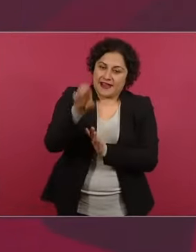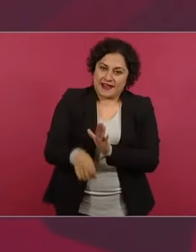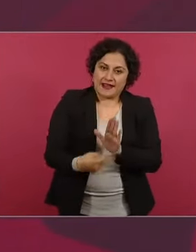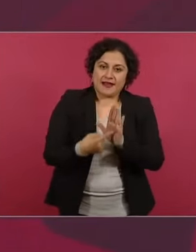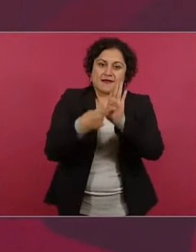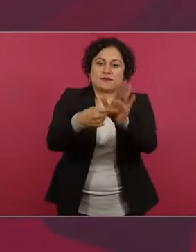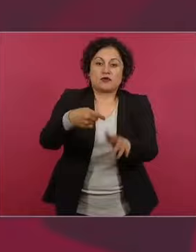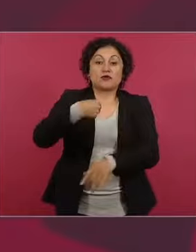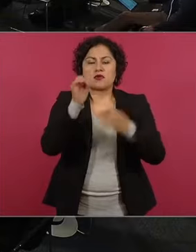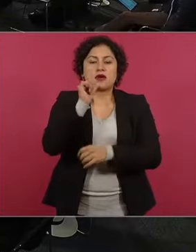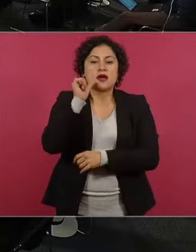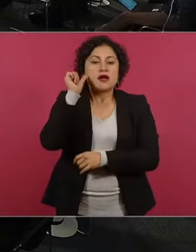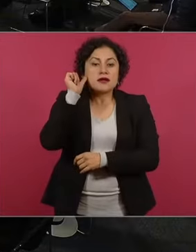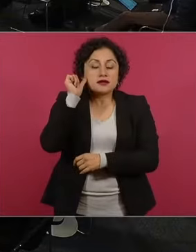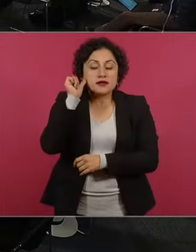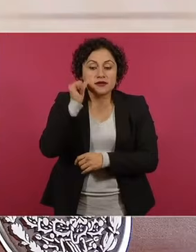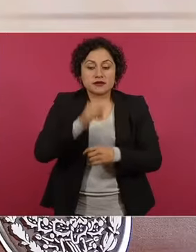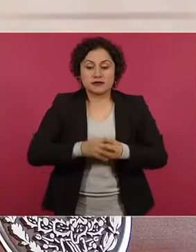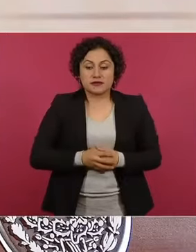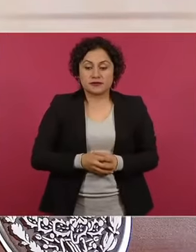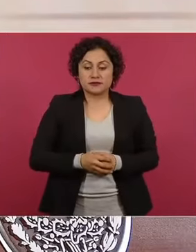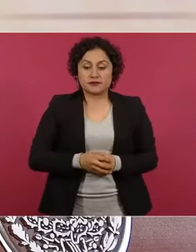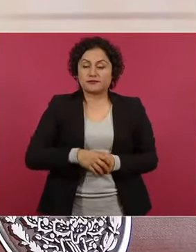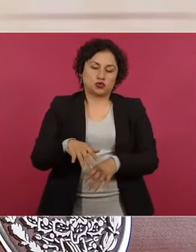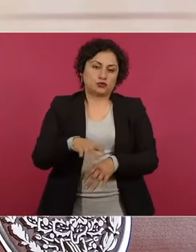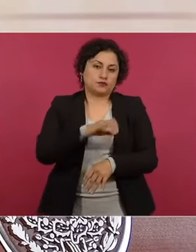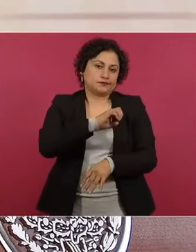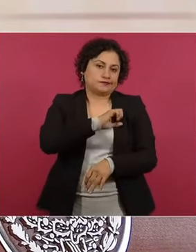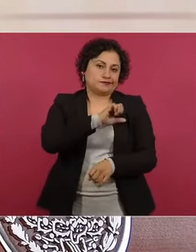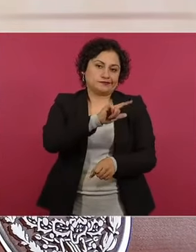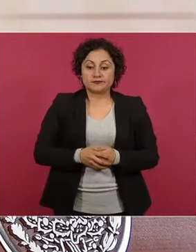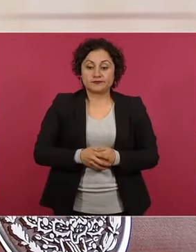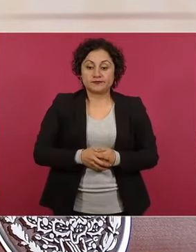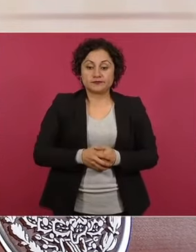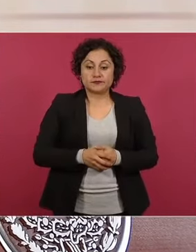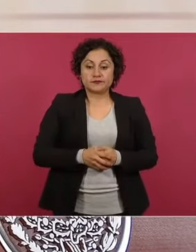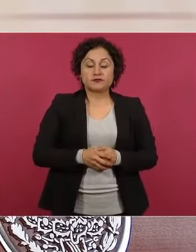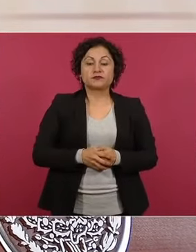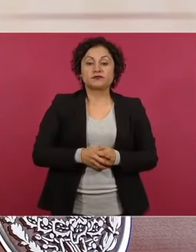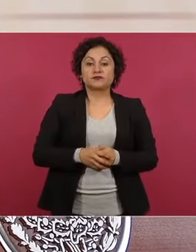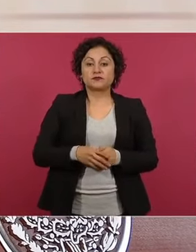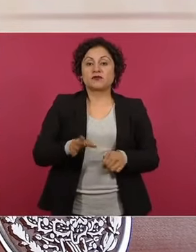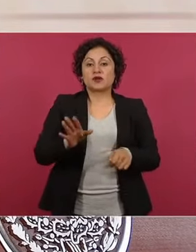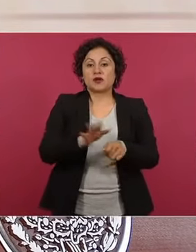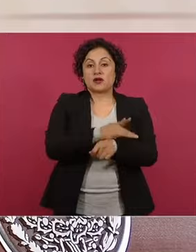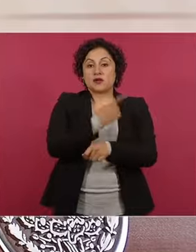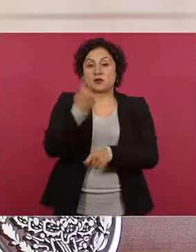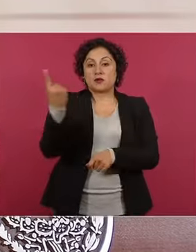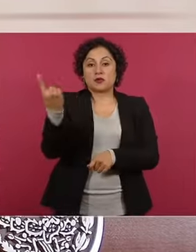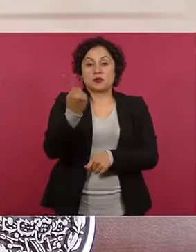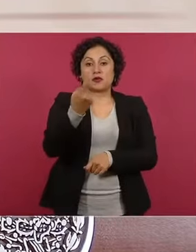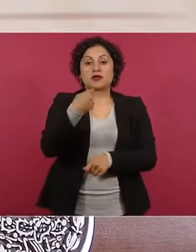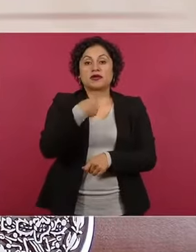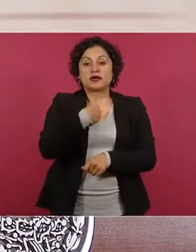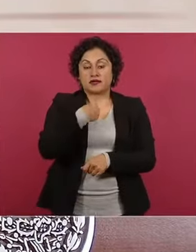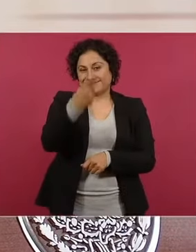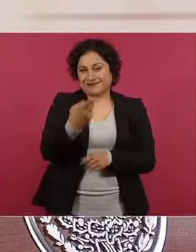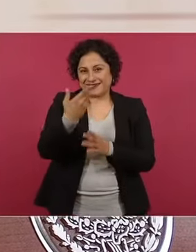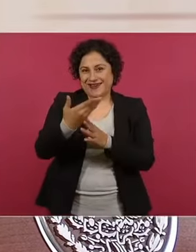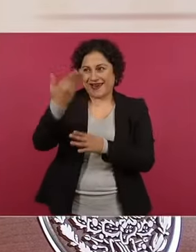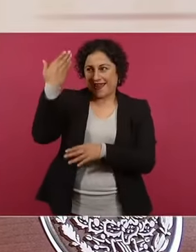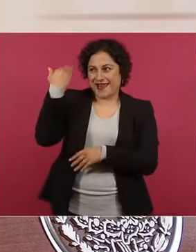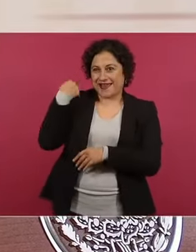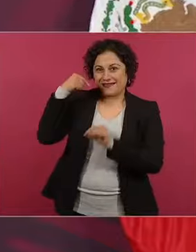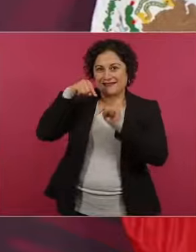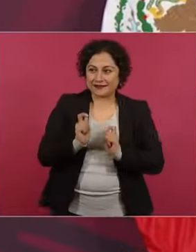los deportistas, y fue algo excepcional porque les dije cuando el abanderamiento de